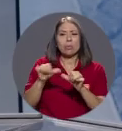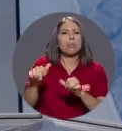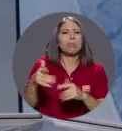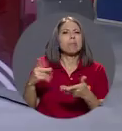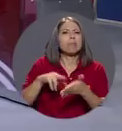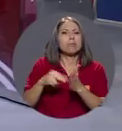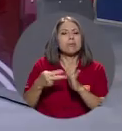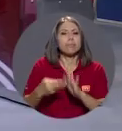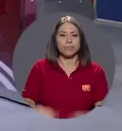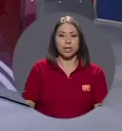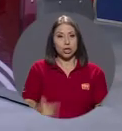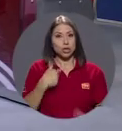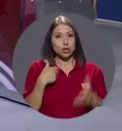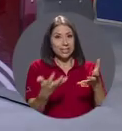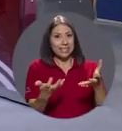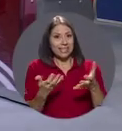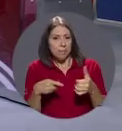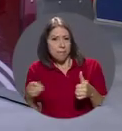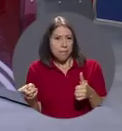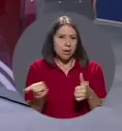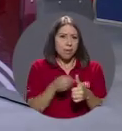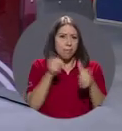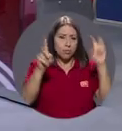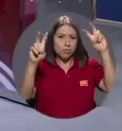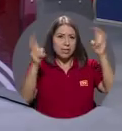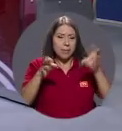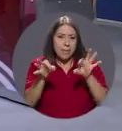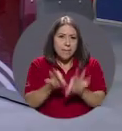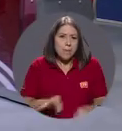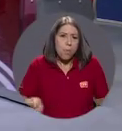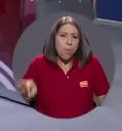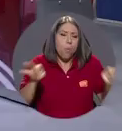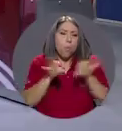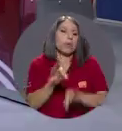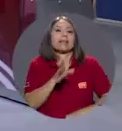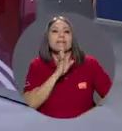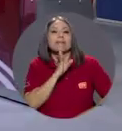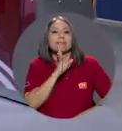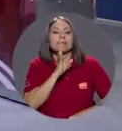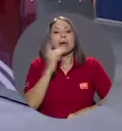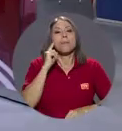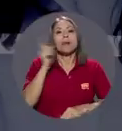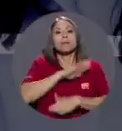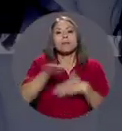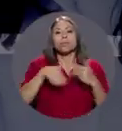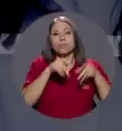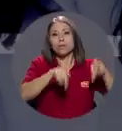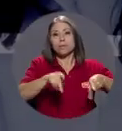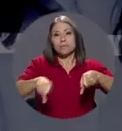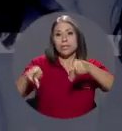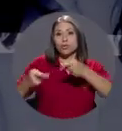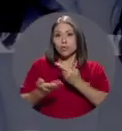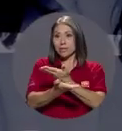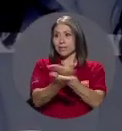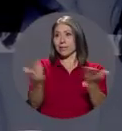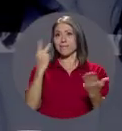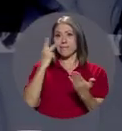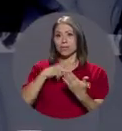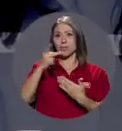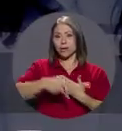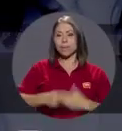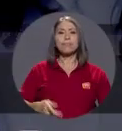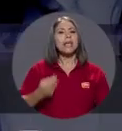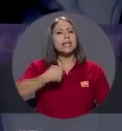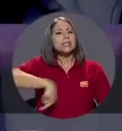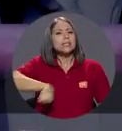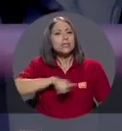Yo quisiera primero retomar un tema que creo que es muy importante ponerlo sobre la mesa para todas las personas también que nos están